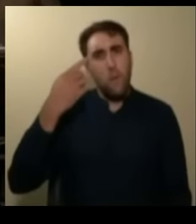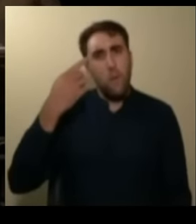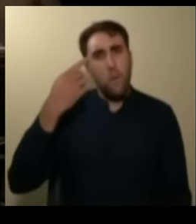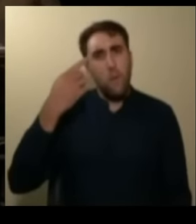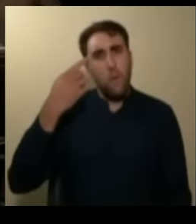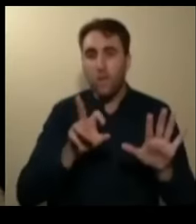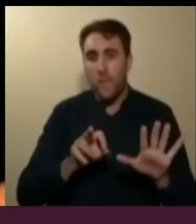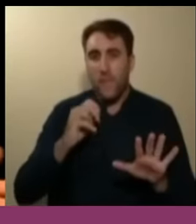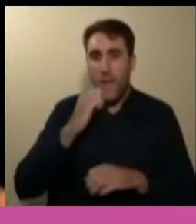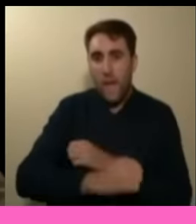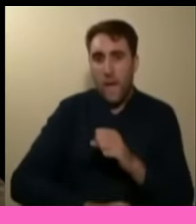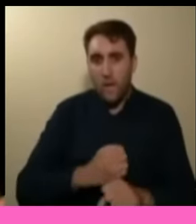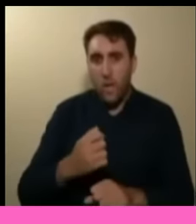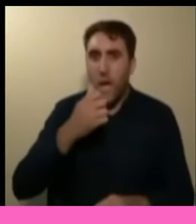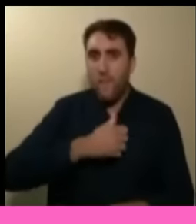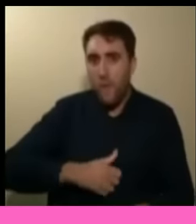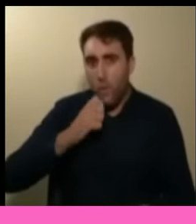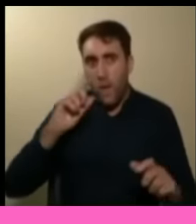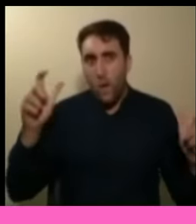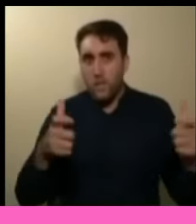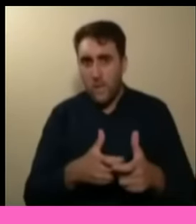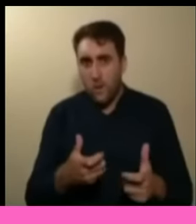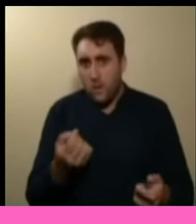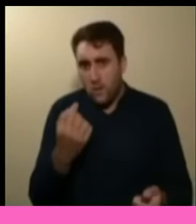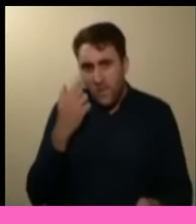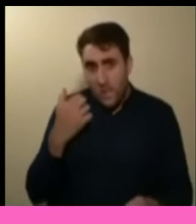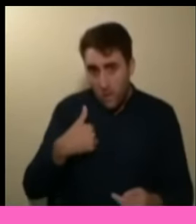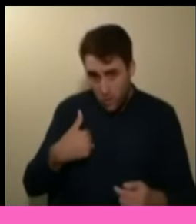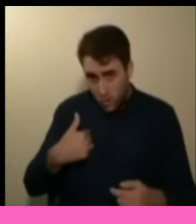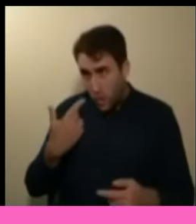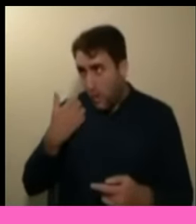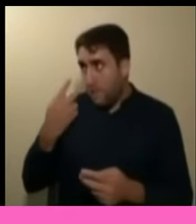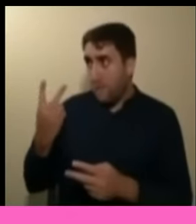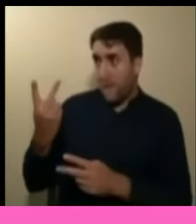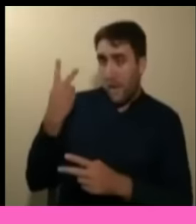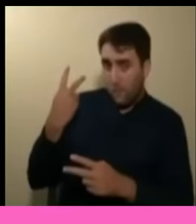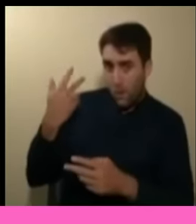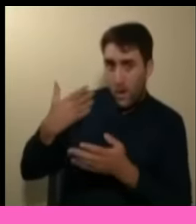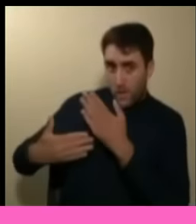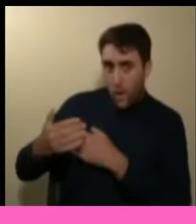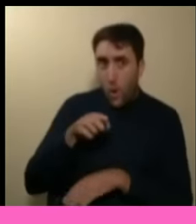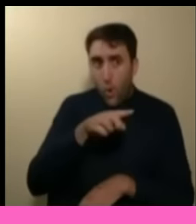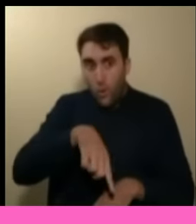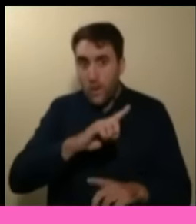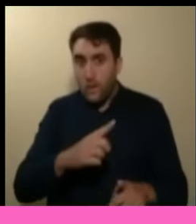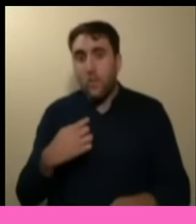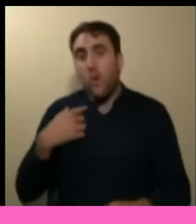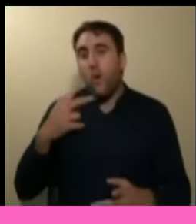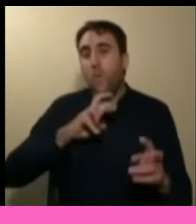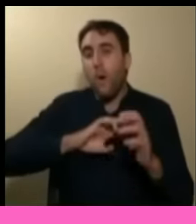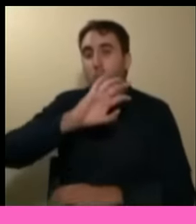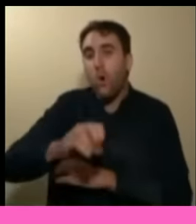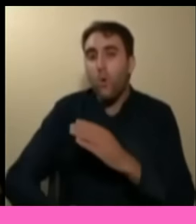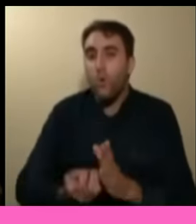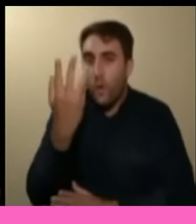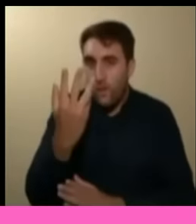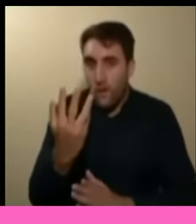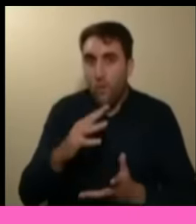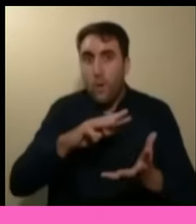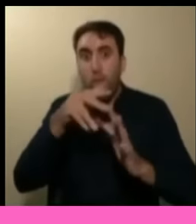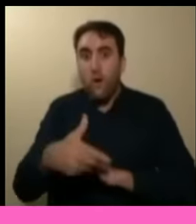el senador Vergara, yo no sé qué es mirar para el pasado. Nosotros nos animamos a pensar en una alternativa moderna, en una alternativa